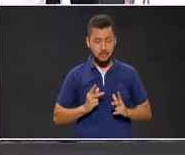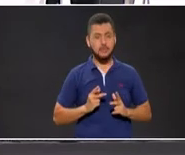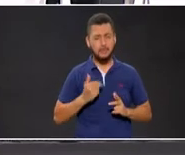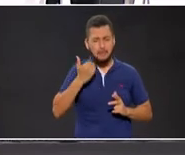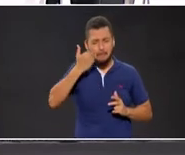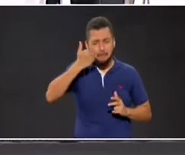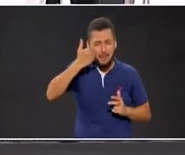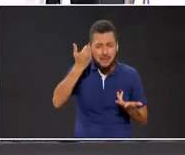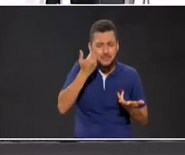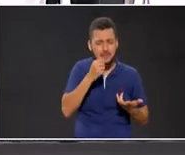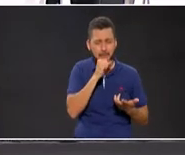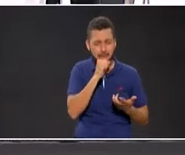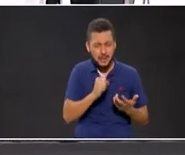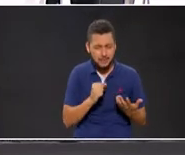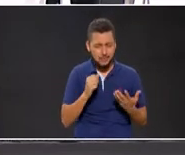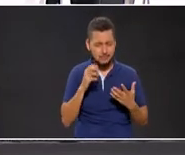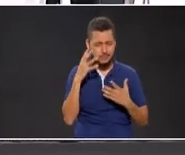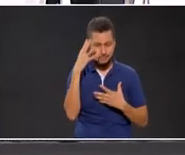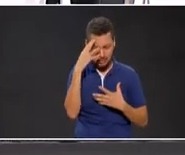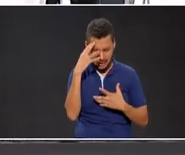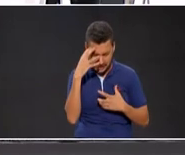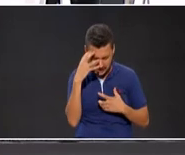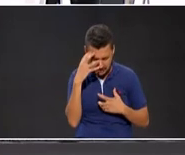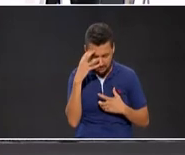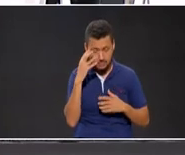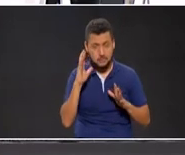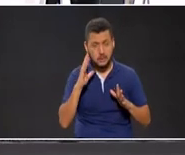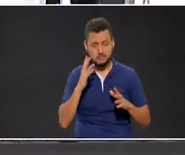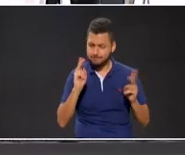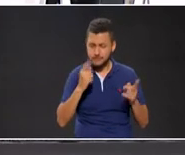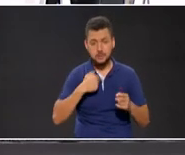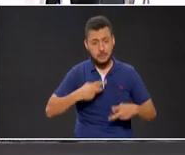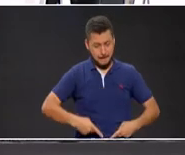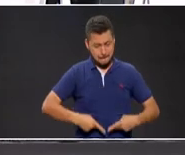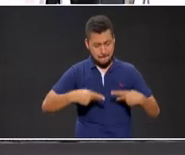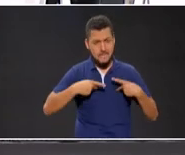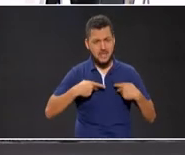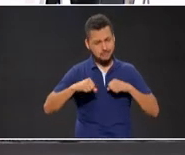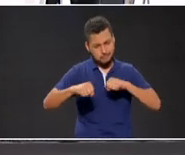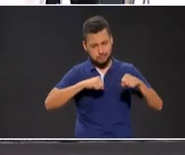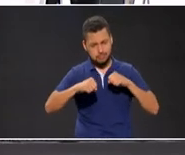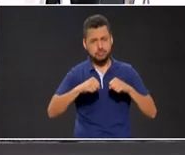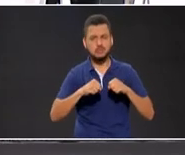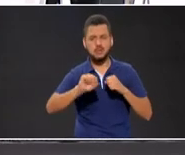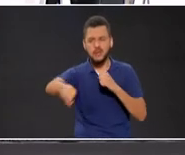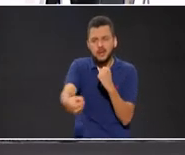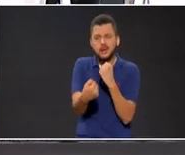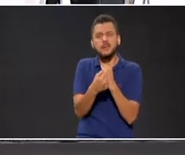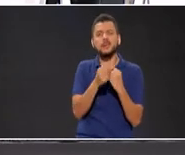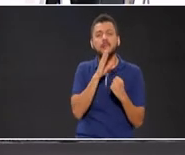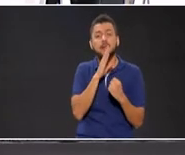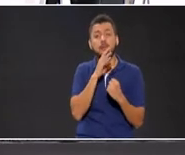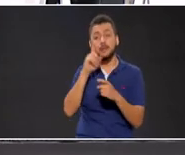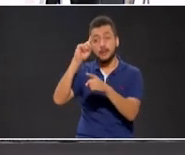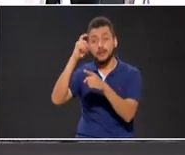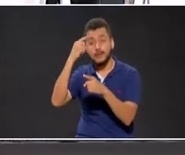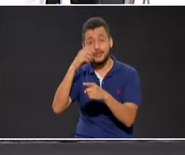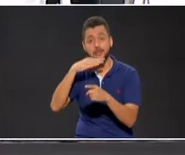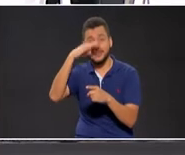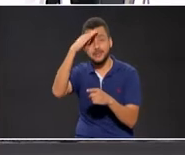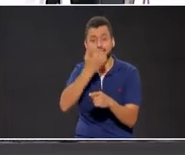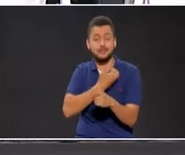la llevamos como debe ser el municipio el gobierno no le ha dado el cuidado como es que hay gente en este